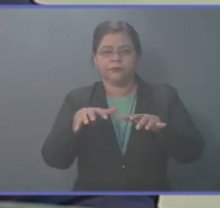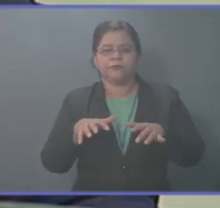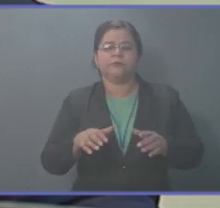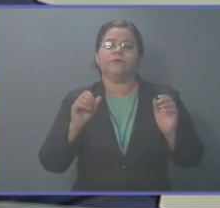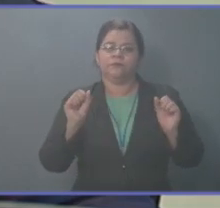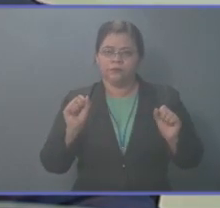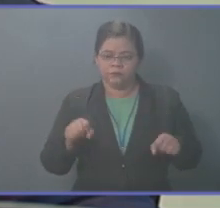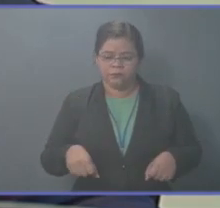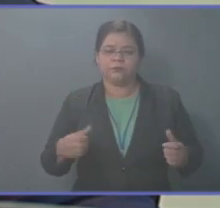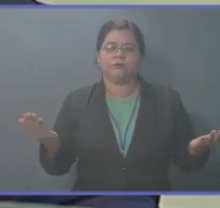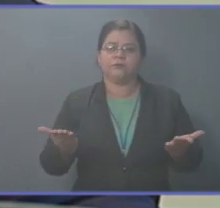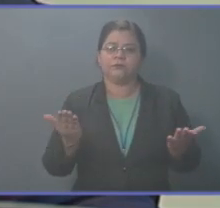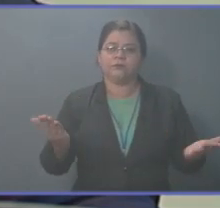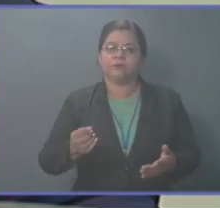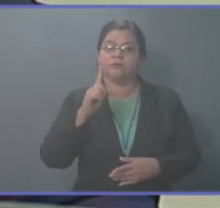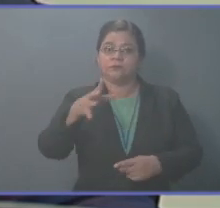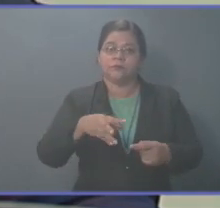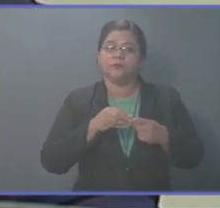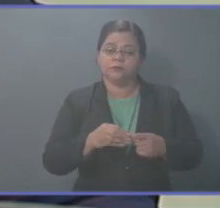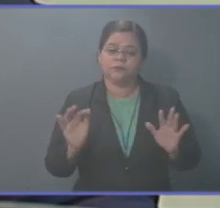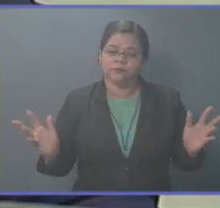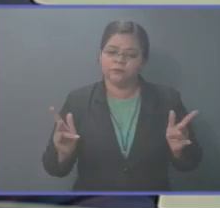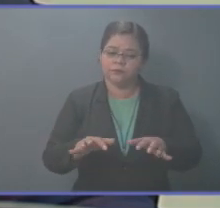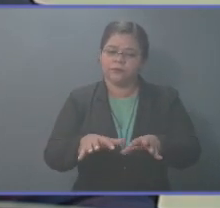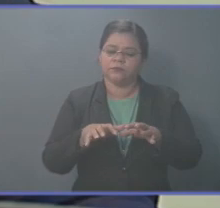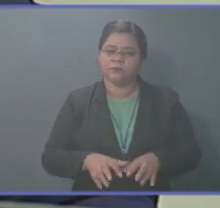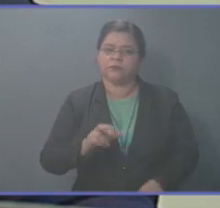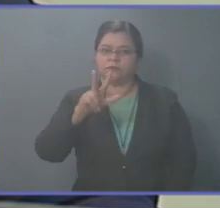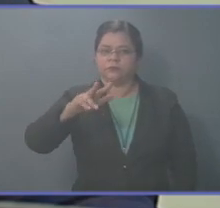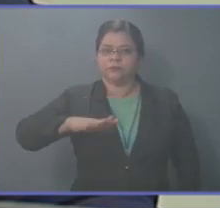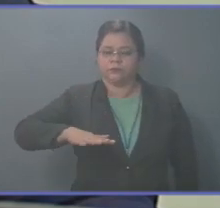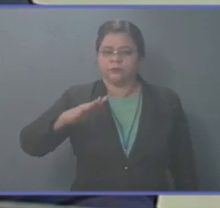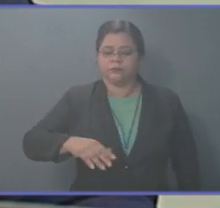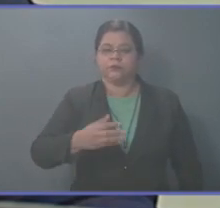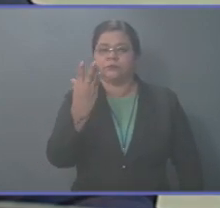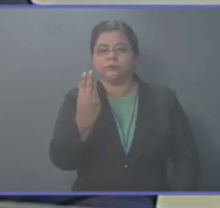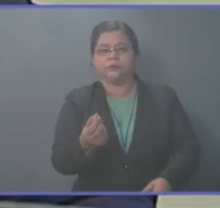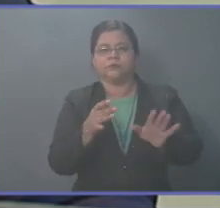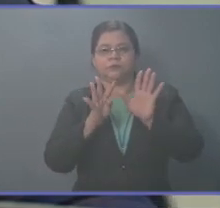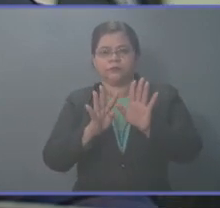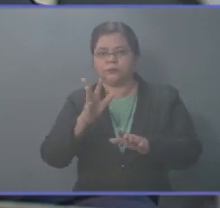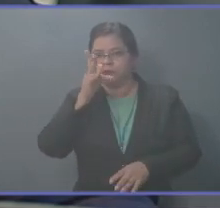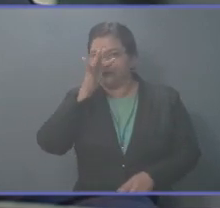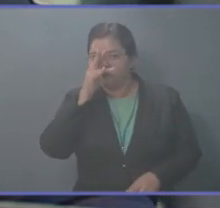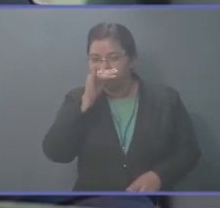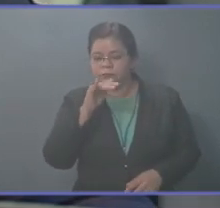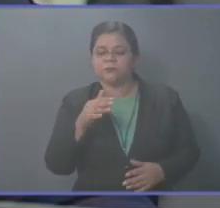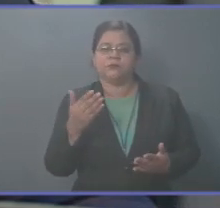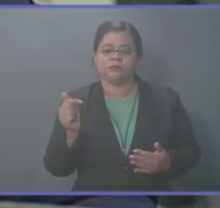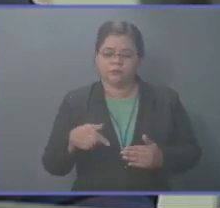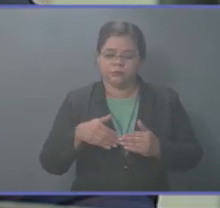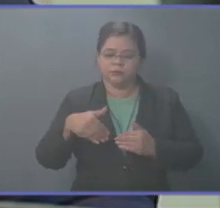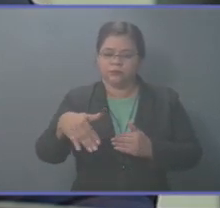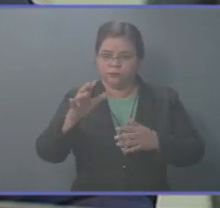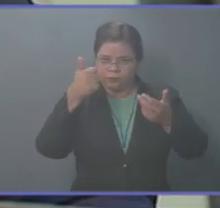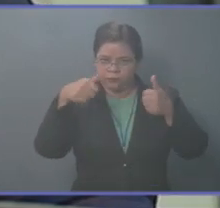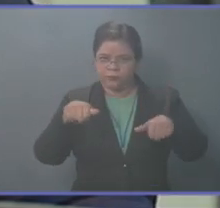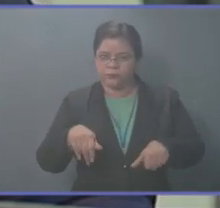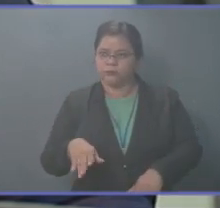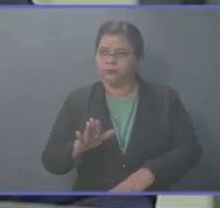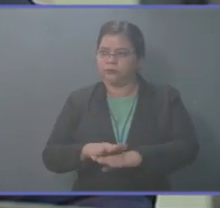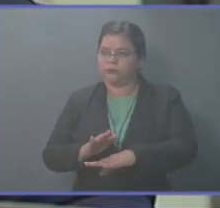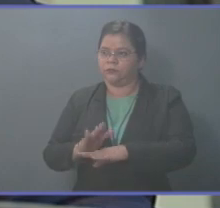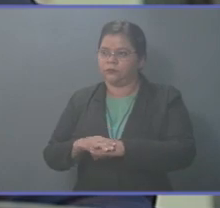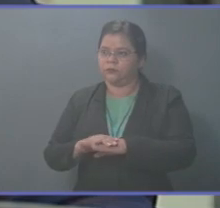a cabo una sesión extraordinaria a las 15 horas del 9 de febrero de 2020 en lo sucesivo acuerdo de